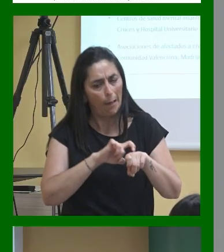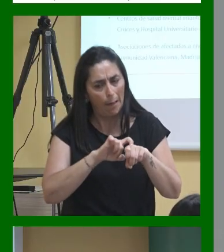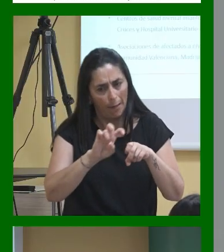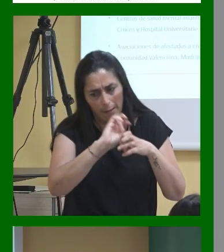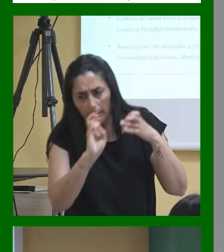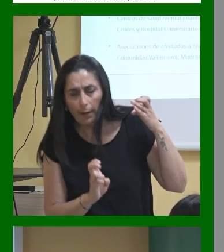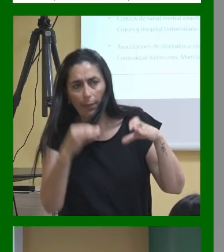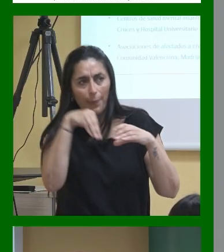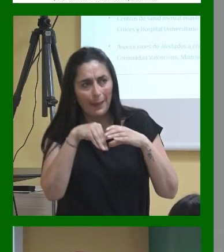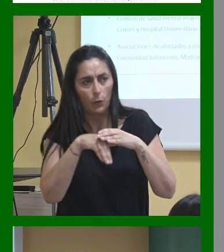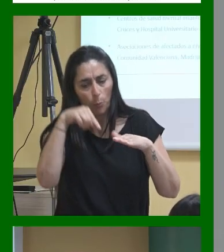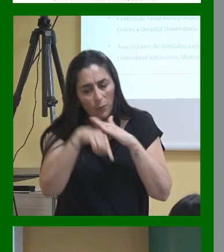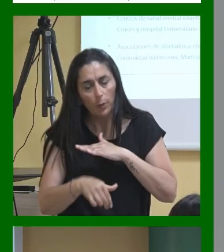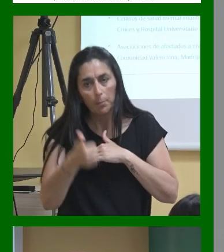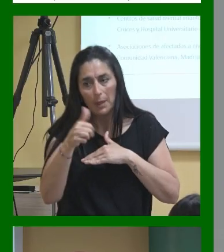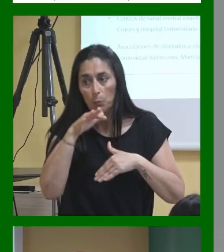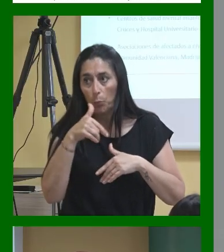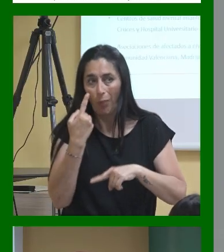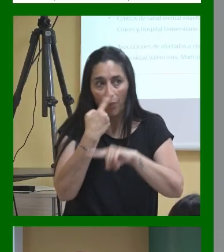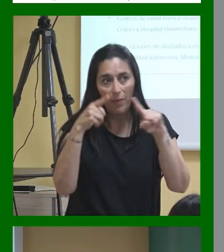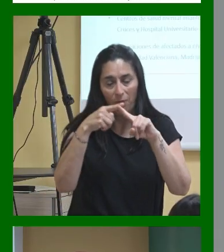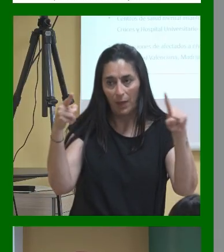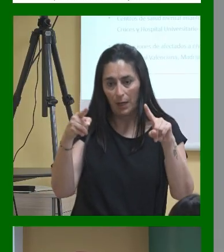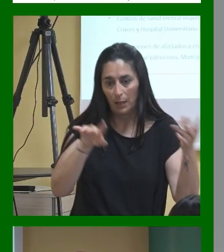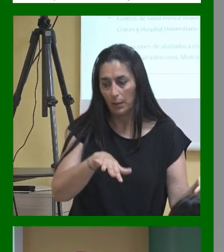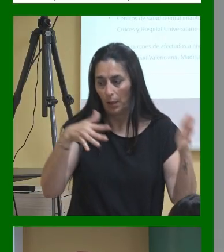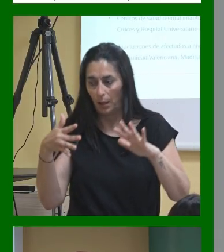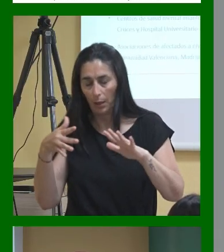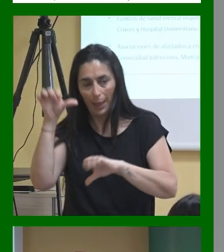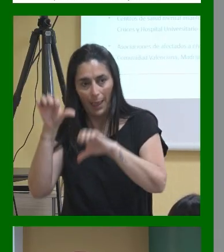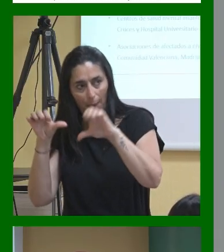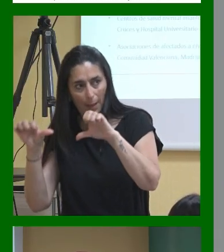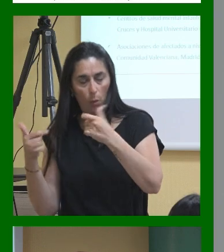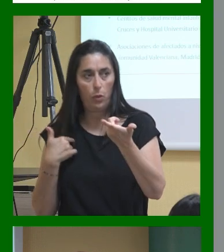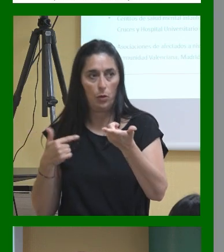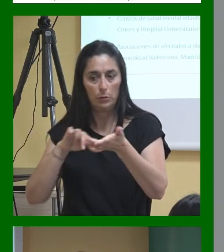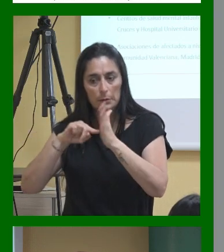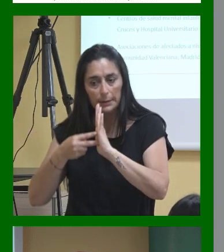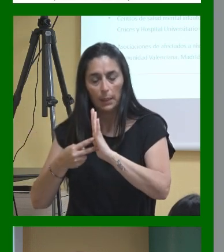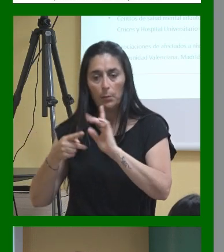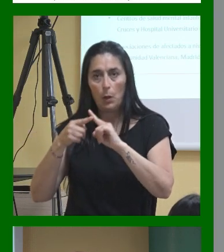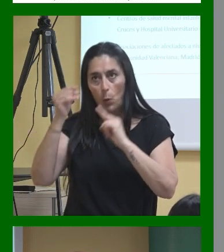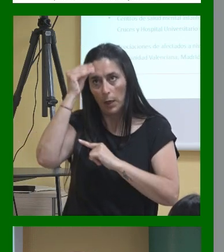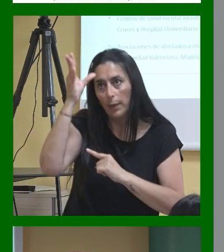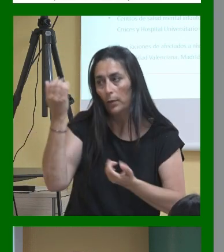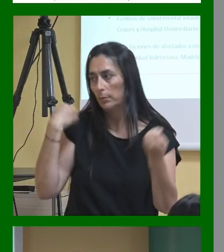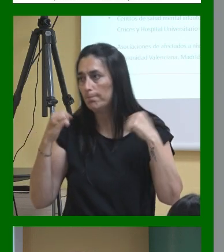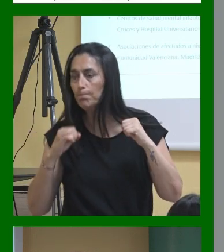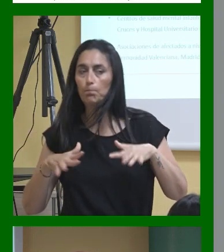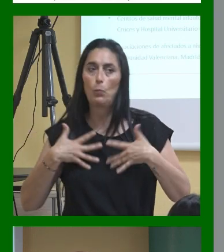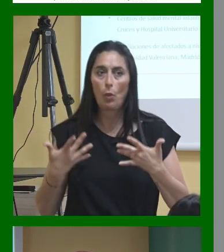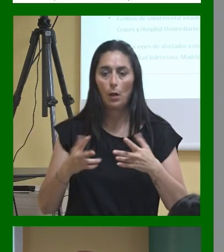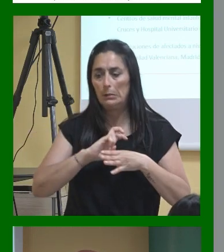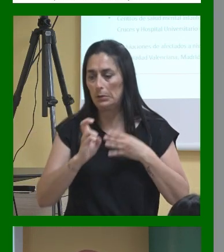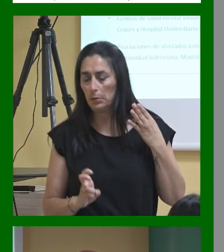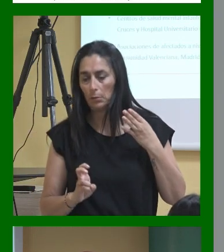de enfermedad que se expresan de forma distinta en los sistemas de evaluación que hacemos, cognitivo, conductual, emocional.